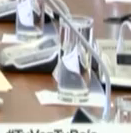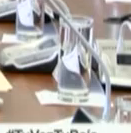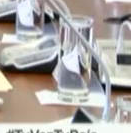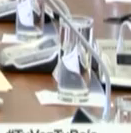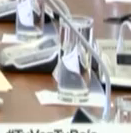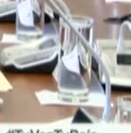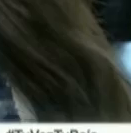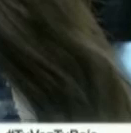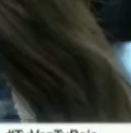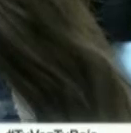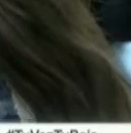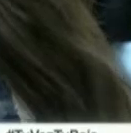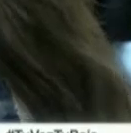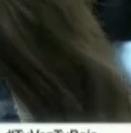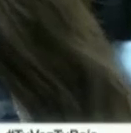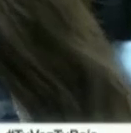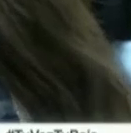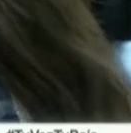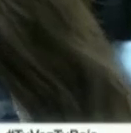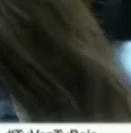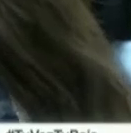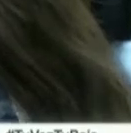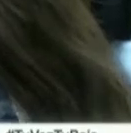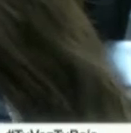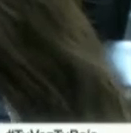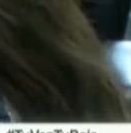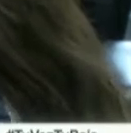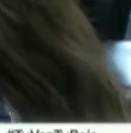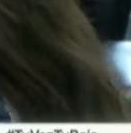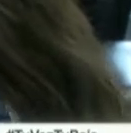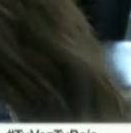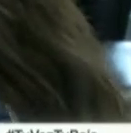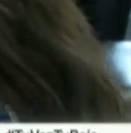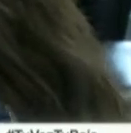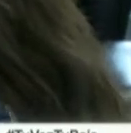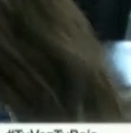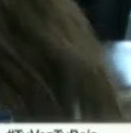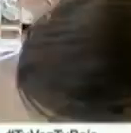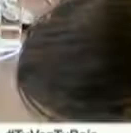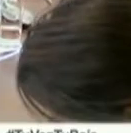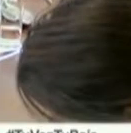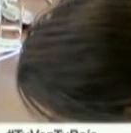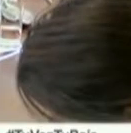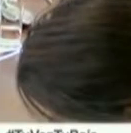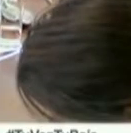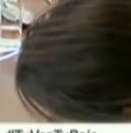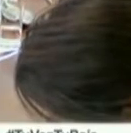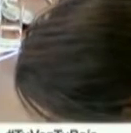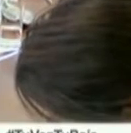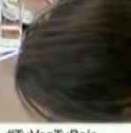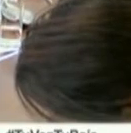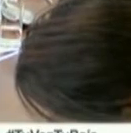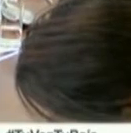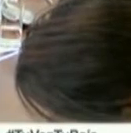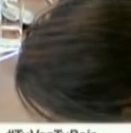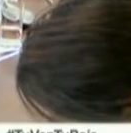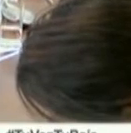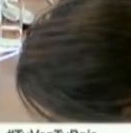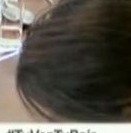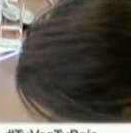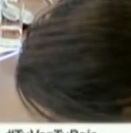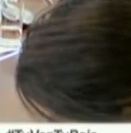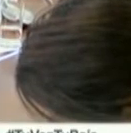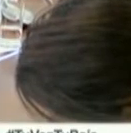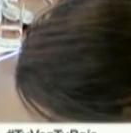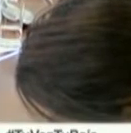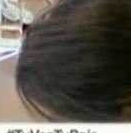debate, como por ejemplo el artículo 37, referente al derecho de la excepción o reducción exención de aranceles para la importación del menaje de